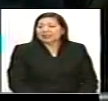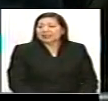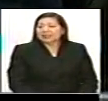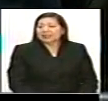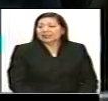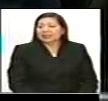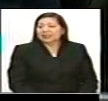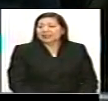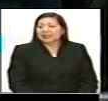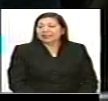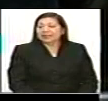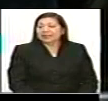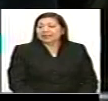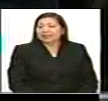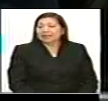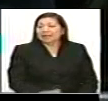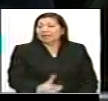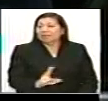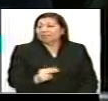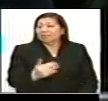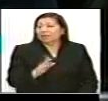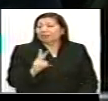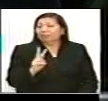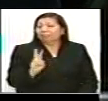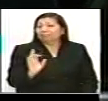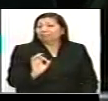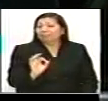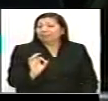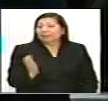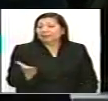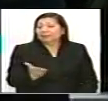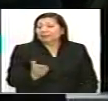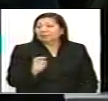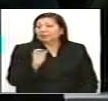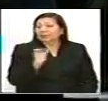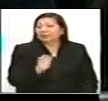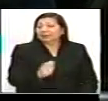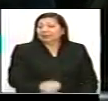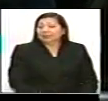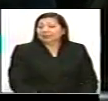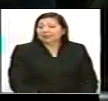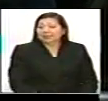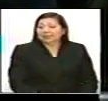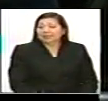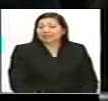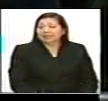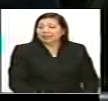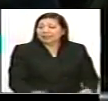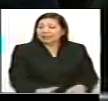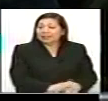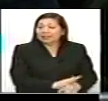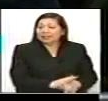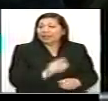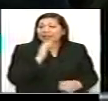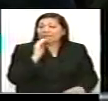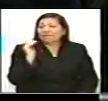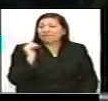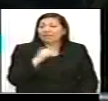digamos, ya no usar el observador. Ahí ya no hay una persona, es totalmente